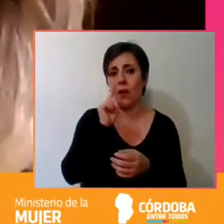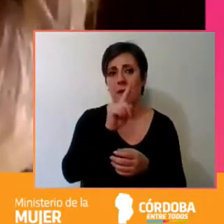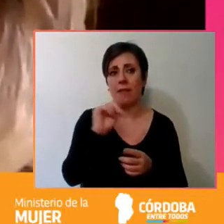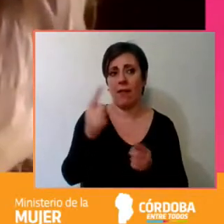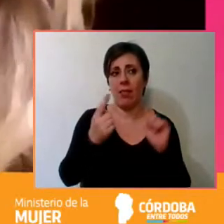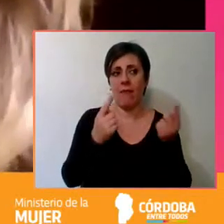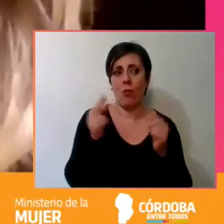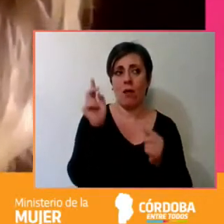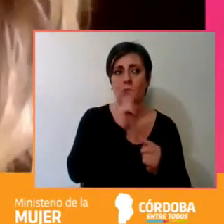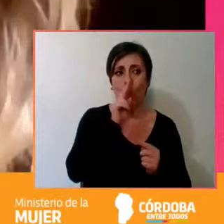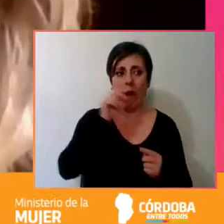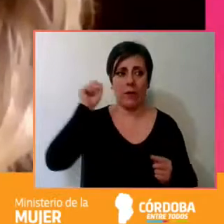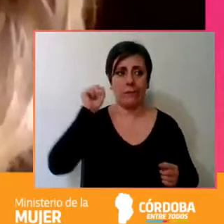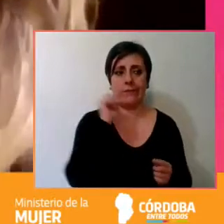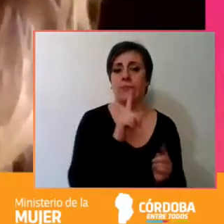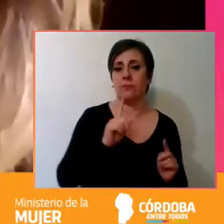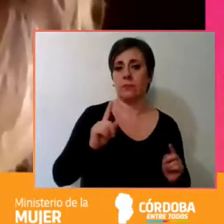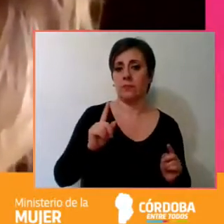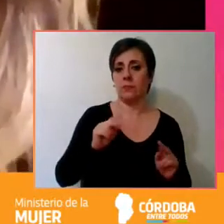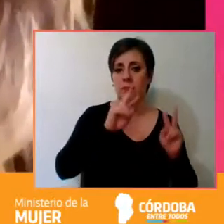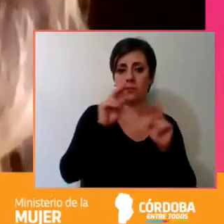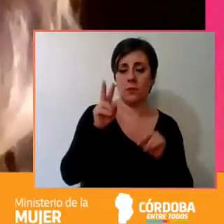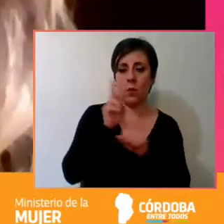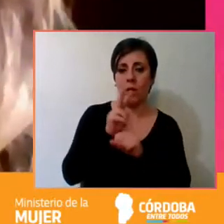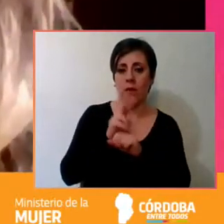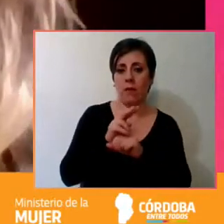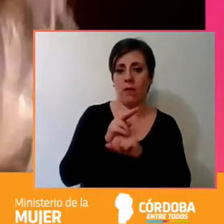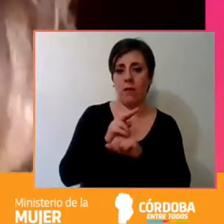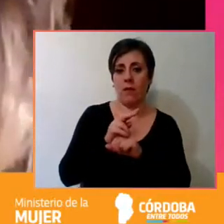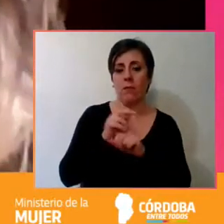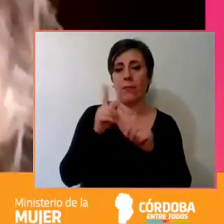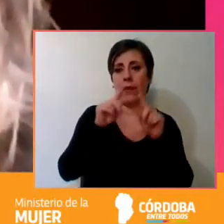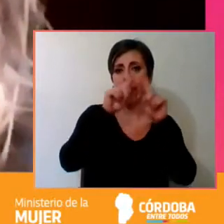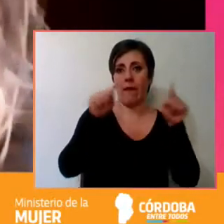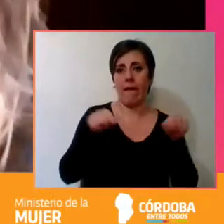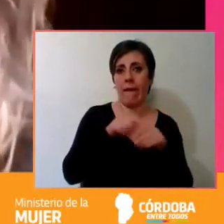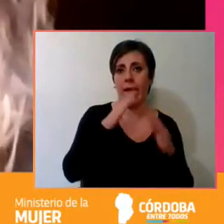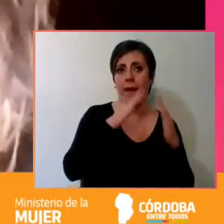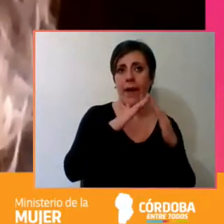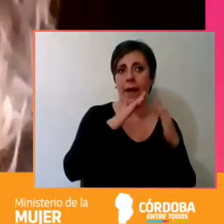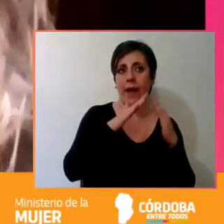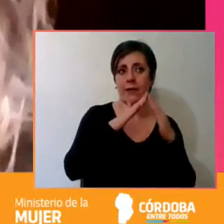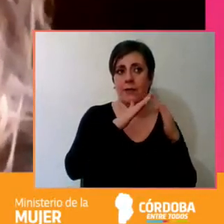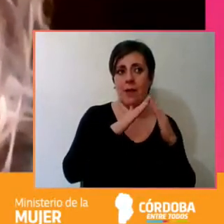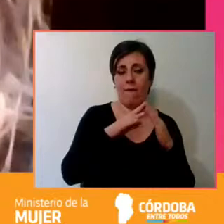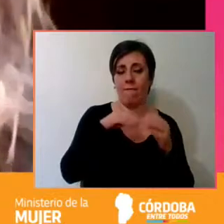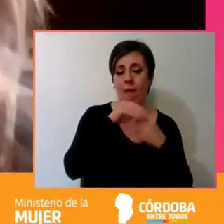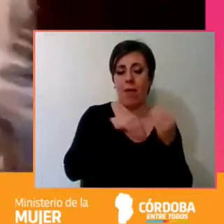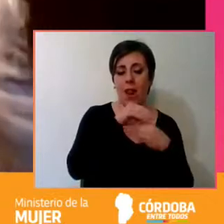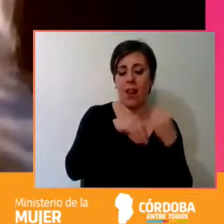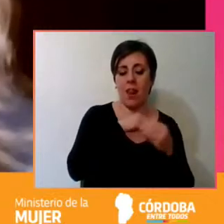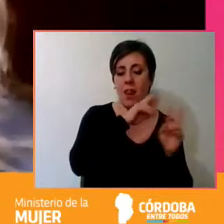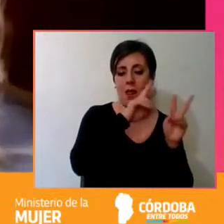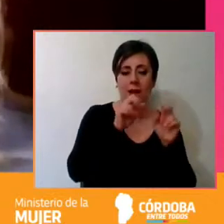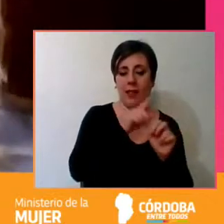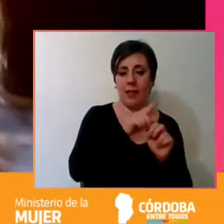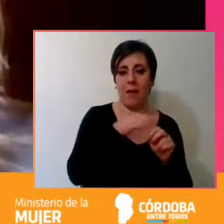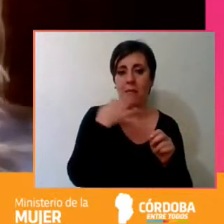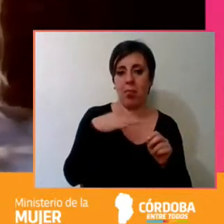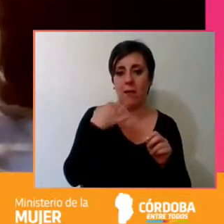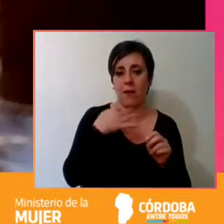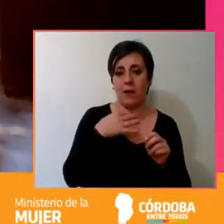individual, lo hacemos en el marco de las casas, del mundo de lo familiar, cuando debería ser